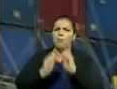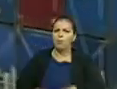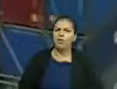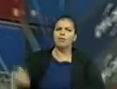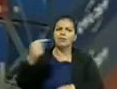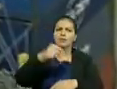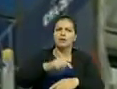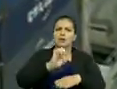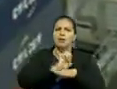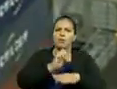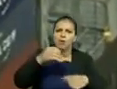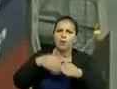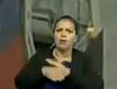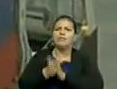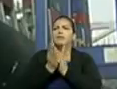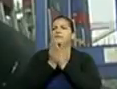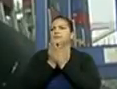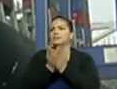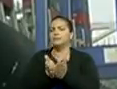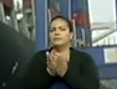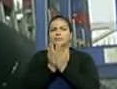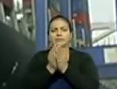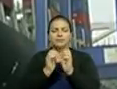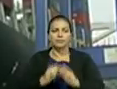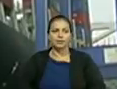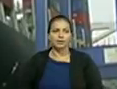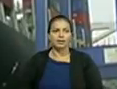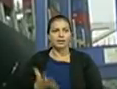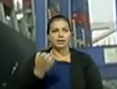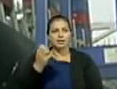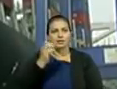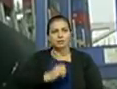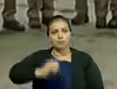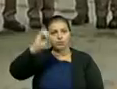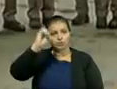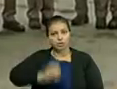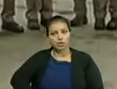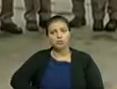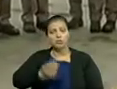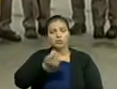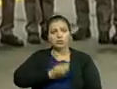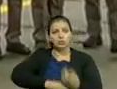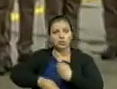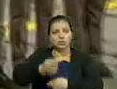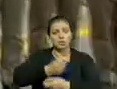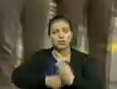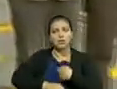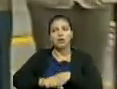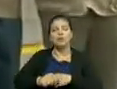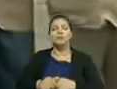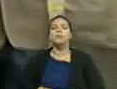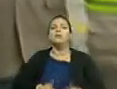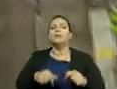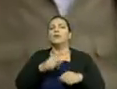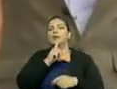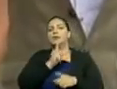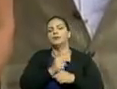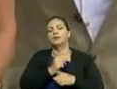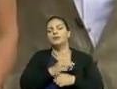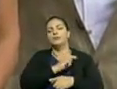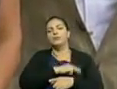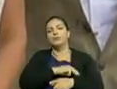el 85% del comercio exterior del país. El municipio firmó un contrato por 25